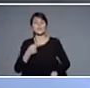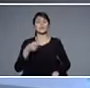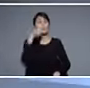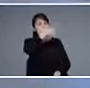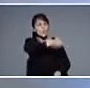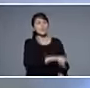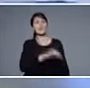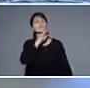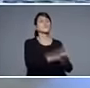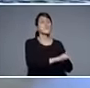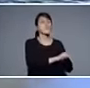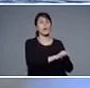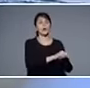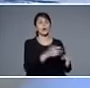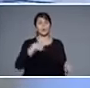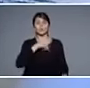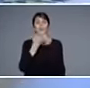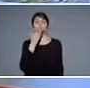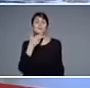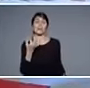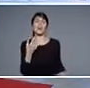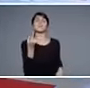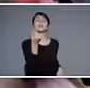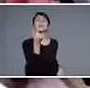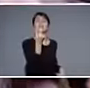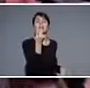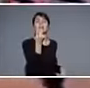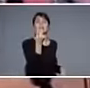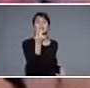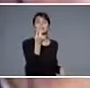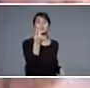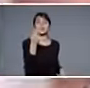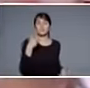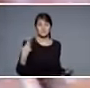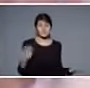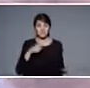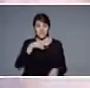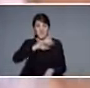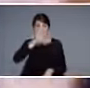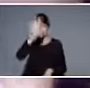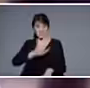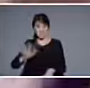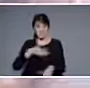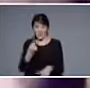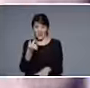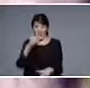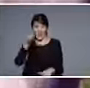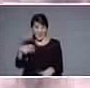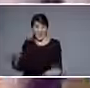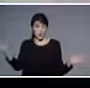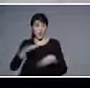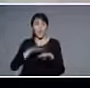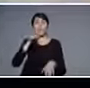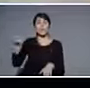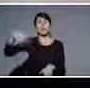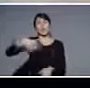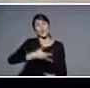nuestra, que preferimos la peseta. Si España no tiene ni un euro, es porque